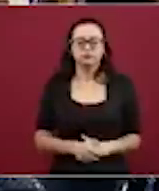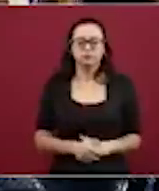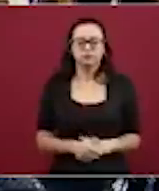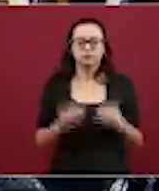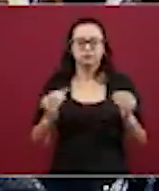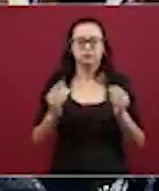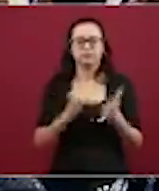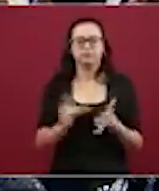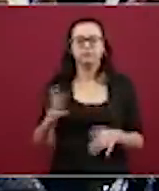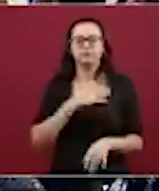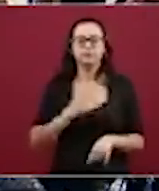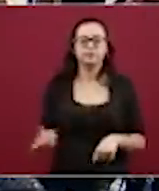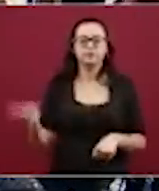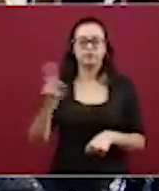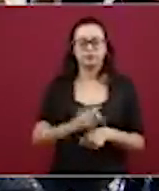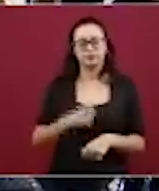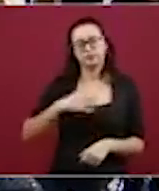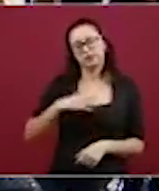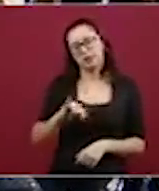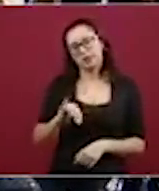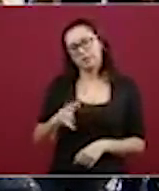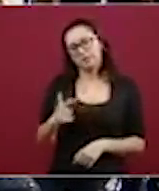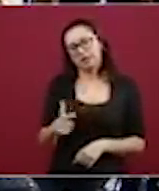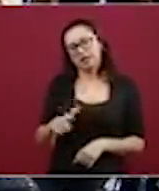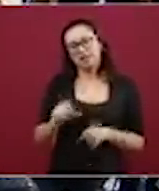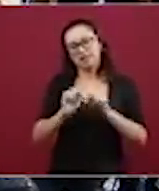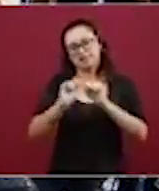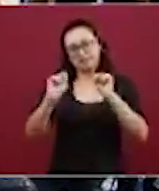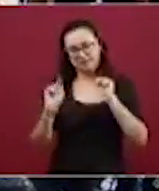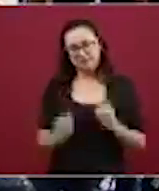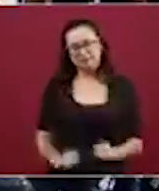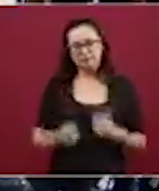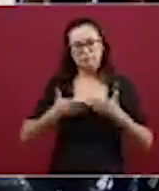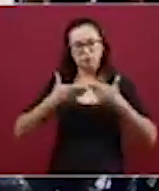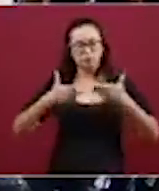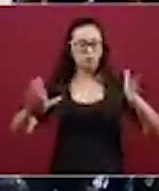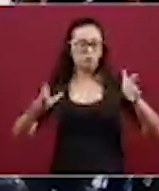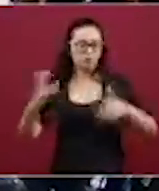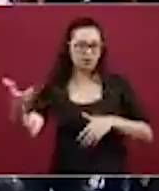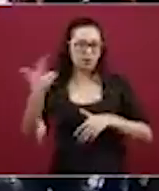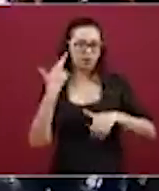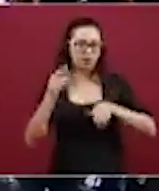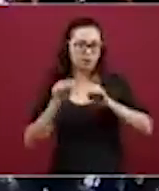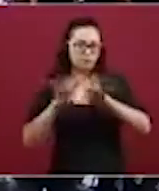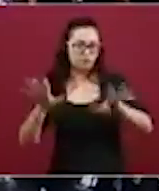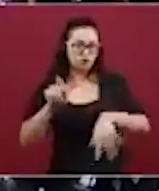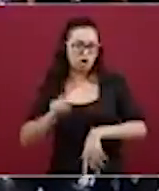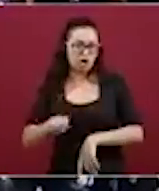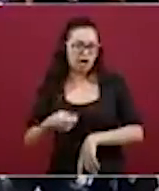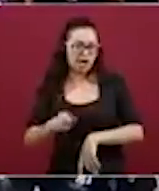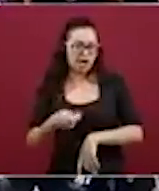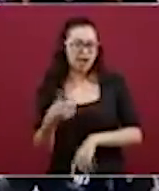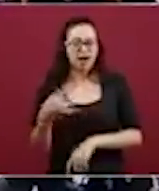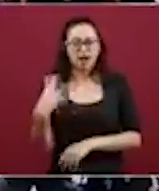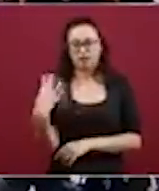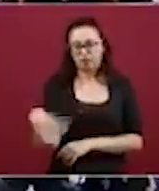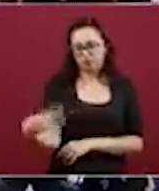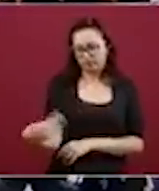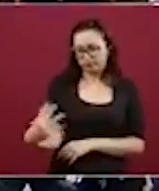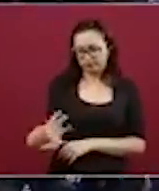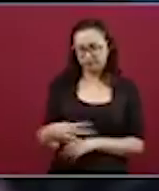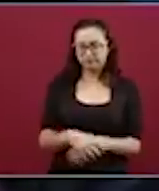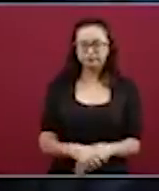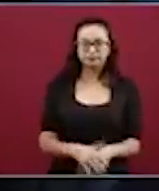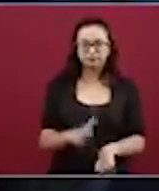Muchas gracias. Buenos días, señor presidente. Miguel Arzate, del Sistema Público de Radiodifusión, Canal 14. Preguntarle, señor presidente, si tiene información